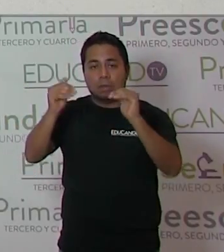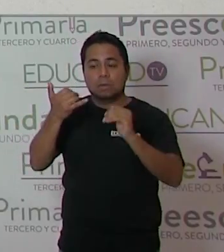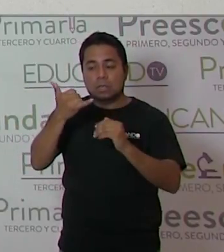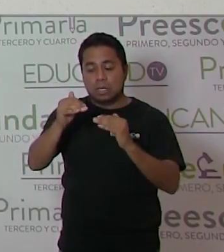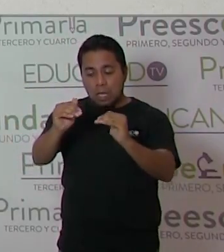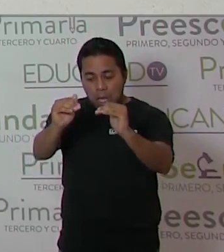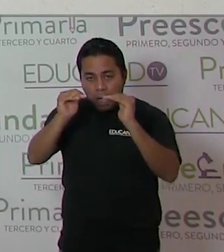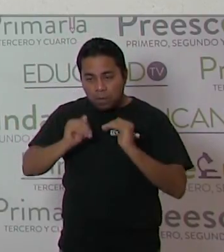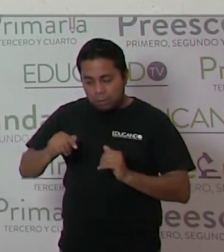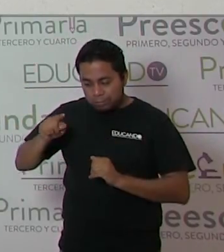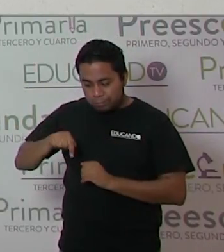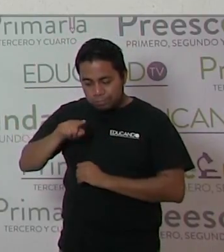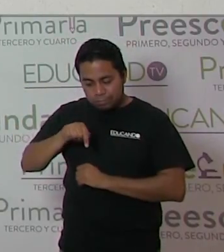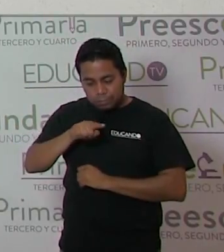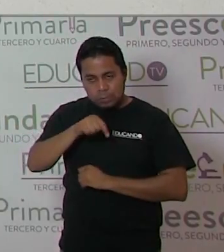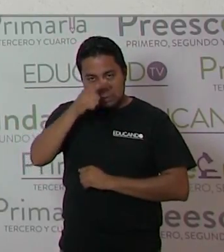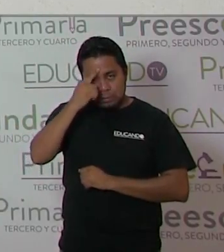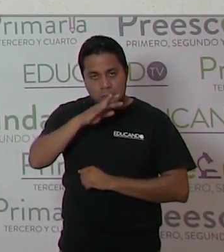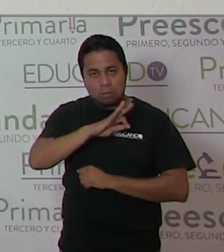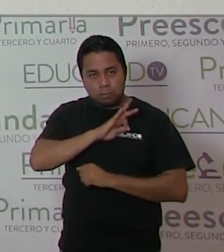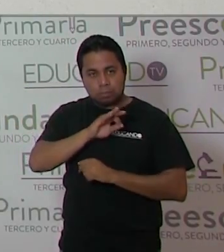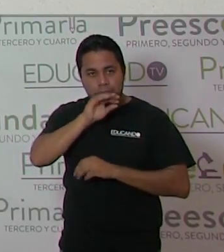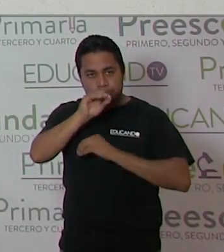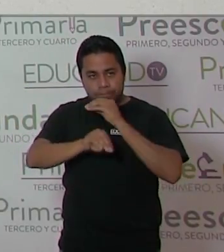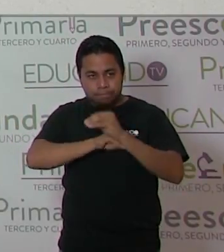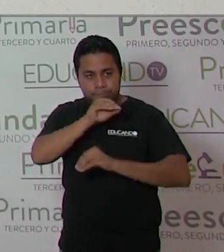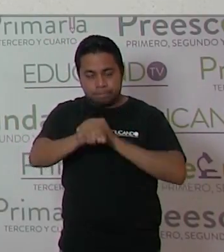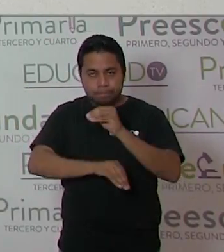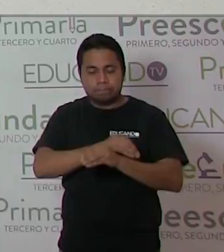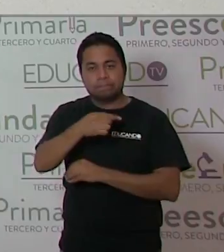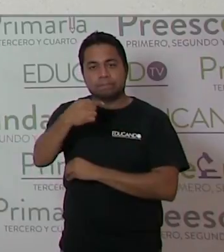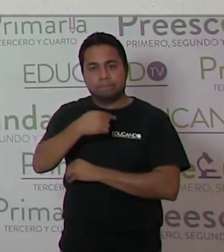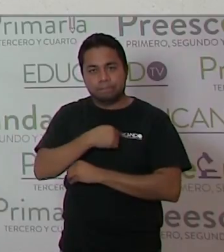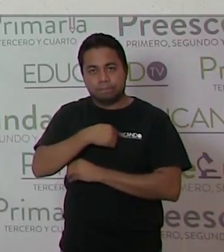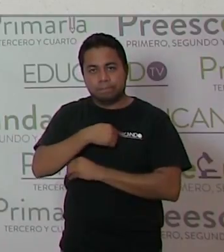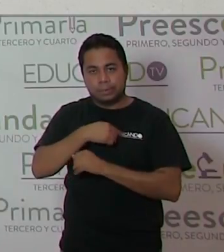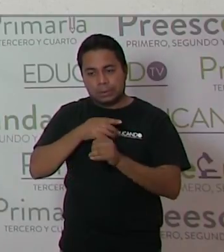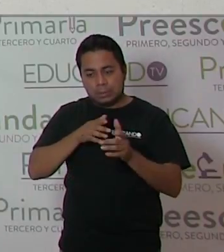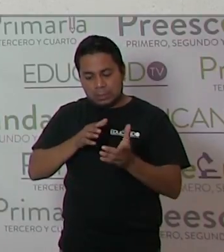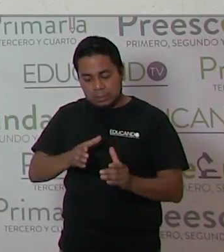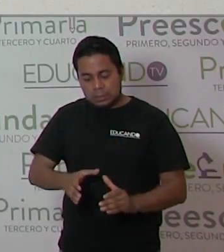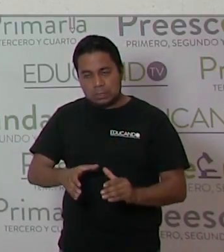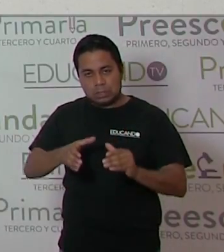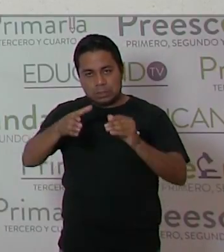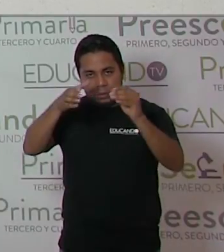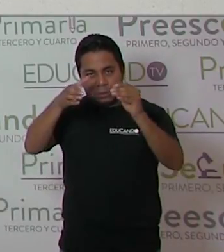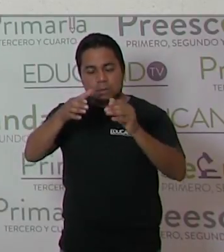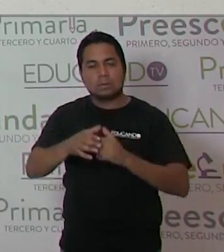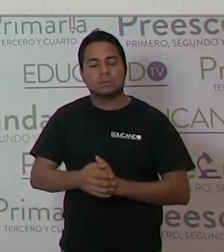arriba como abajo, para poder construir mi cilindro.